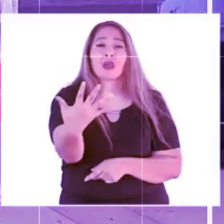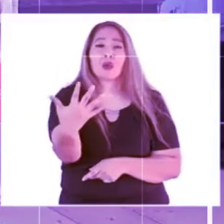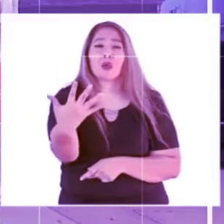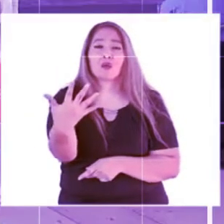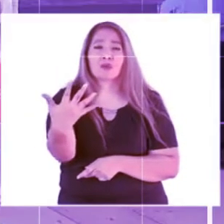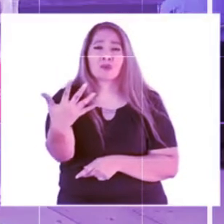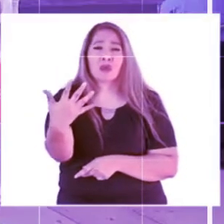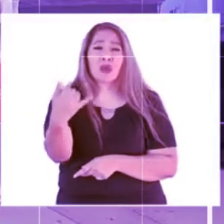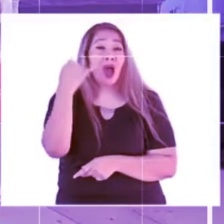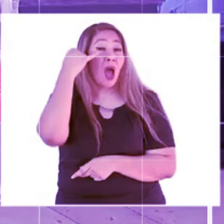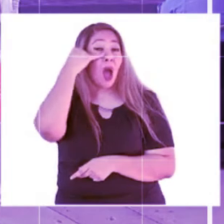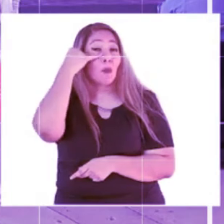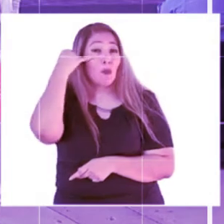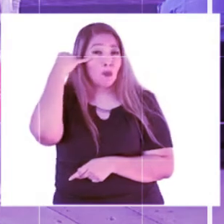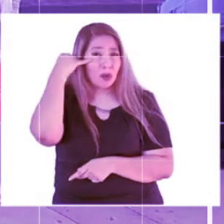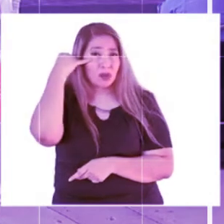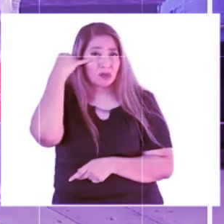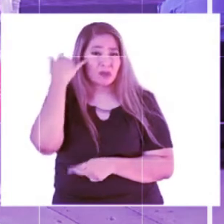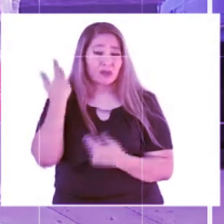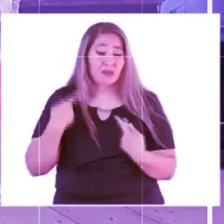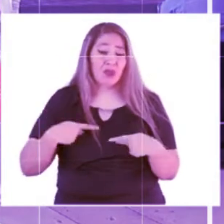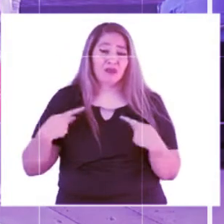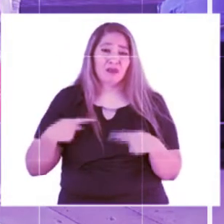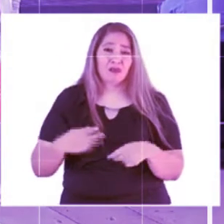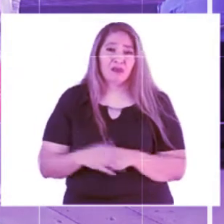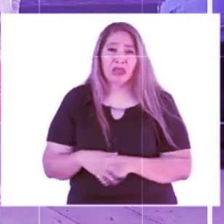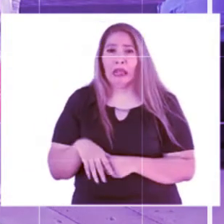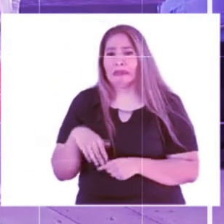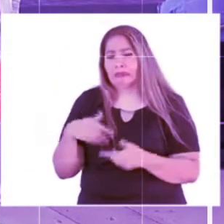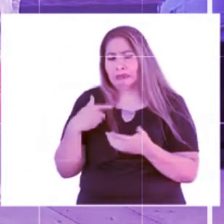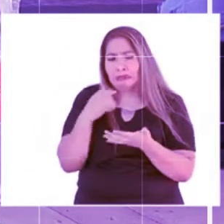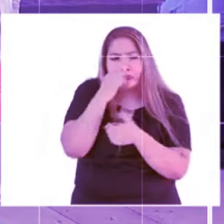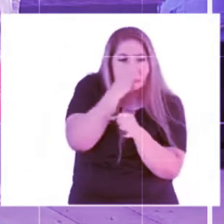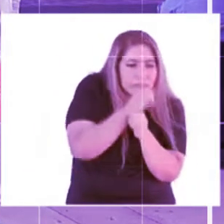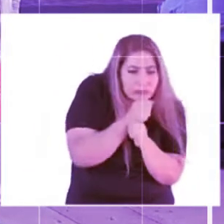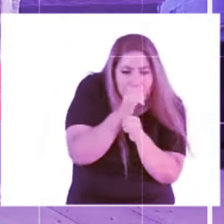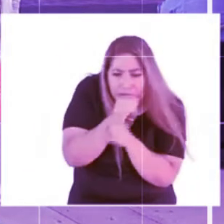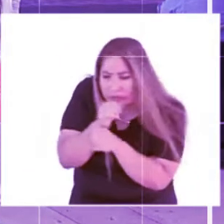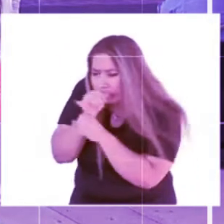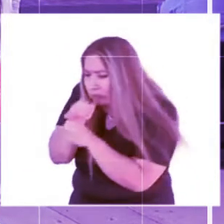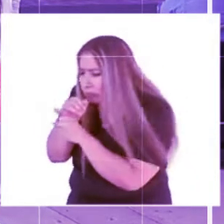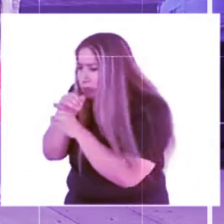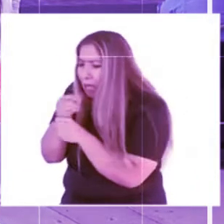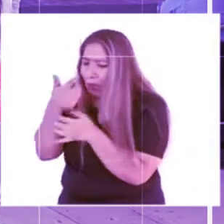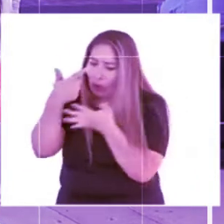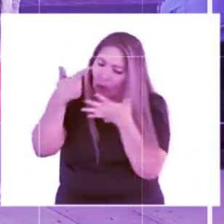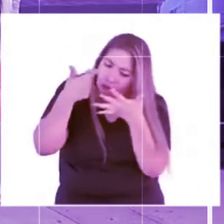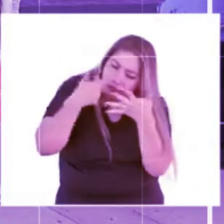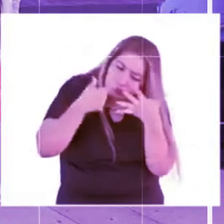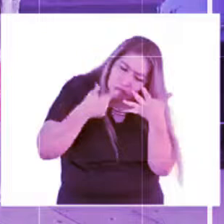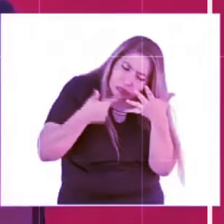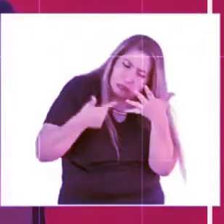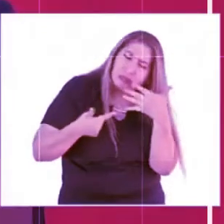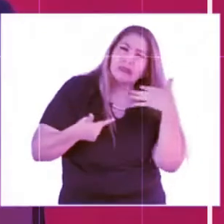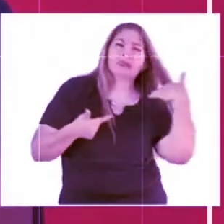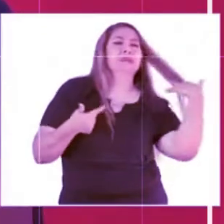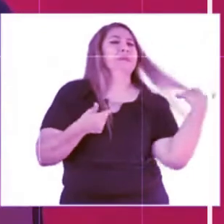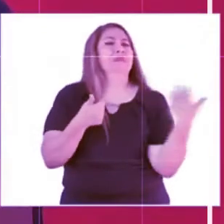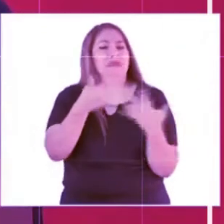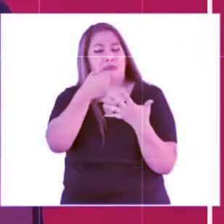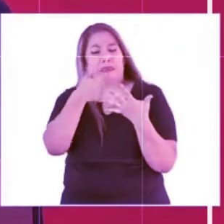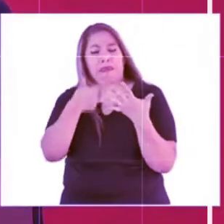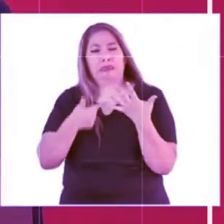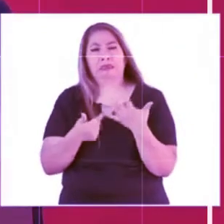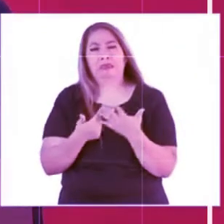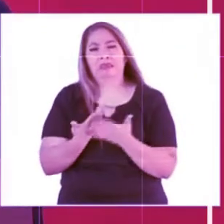ascendencia japonesa. El resultado de la investigación limitó el castigo